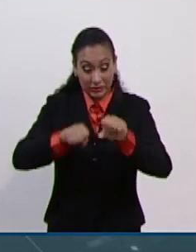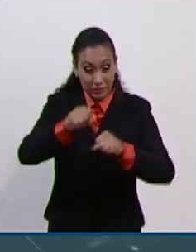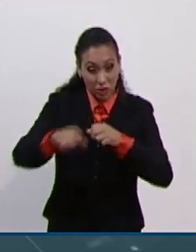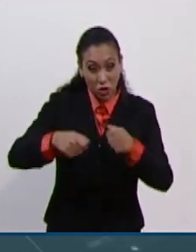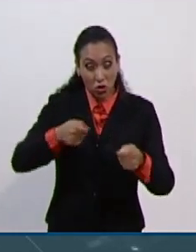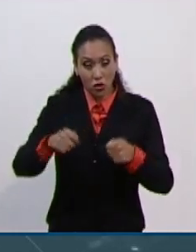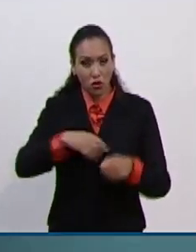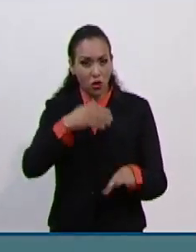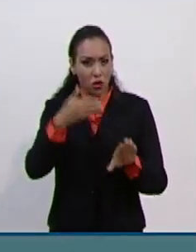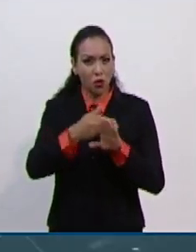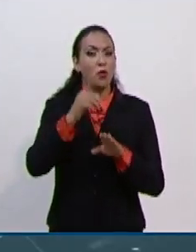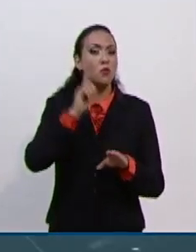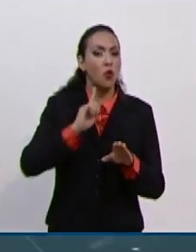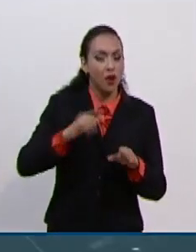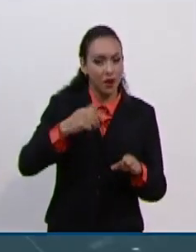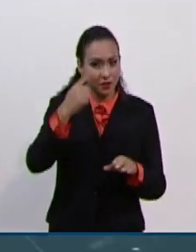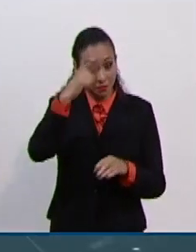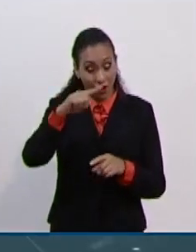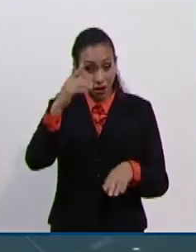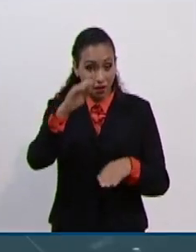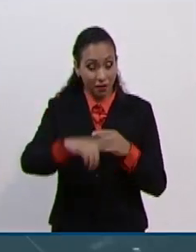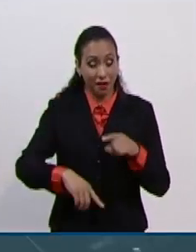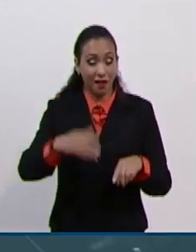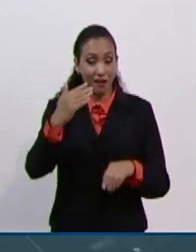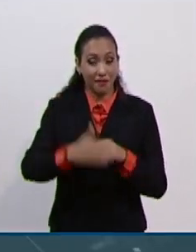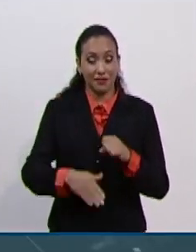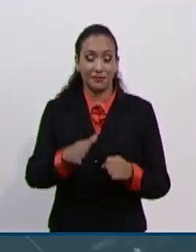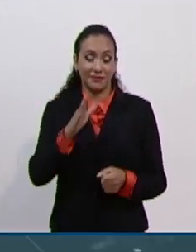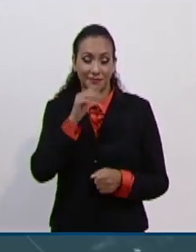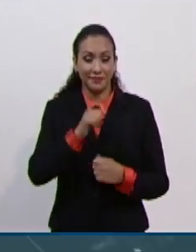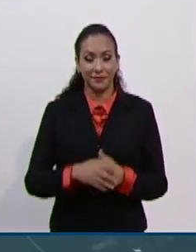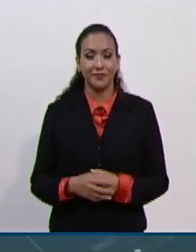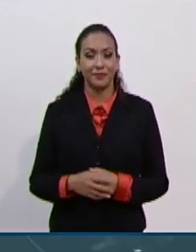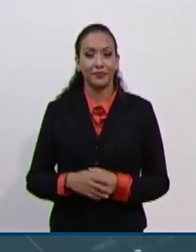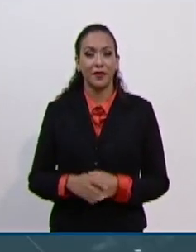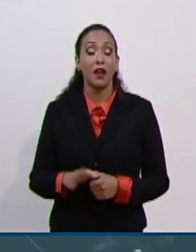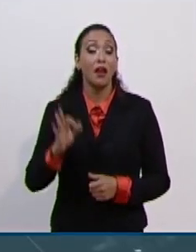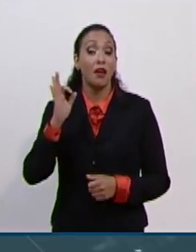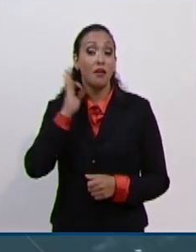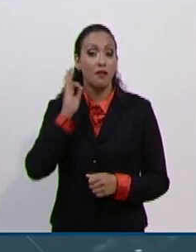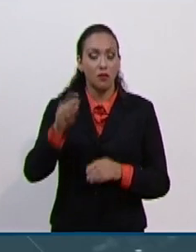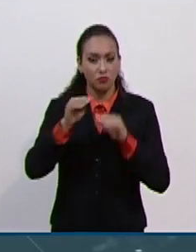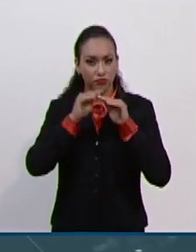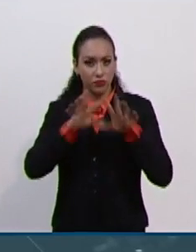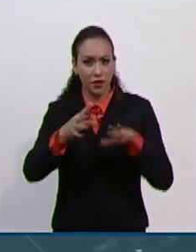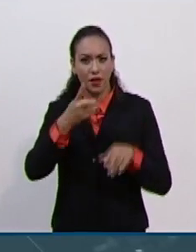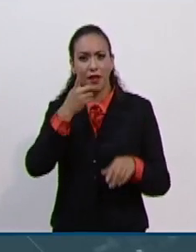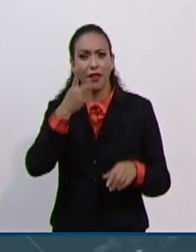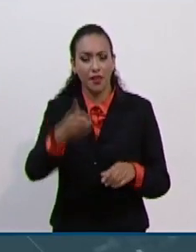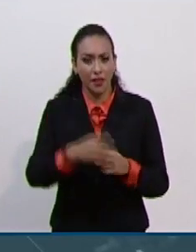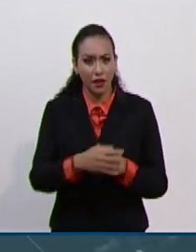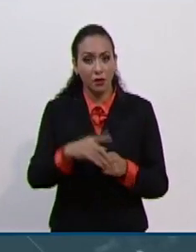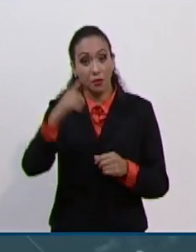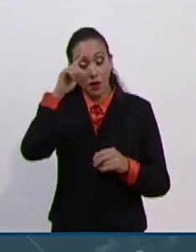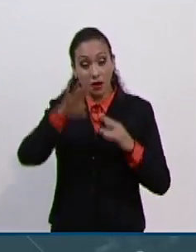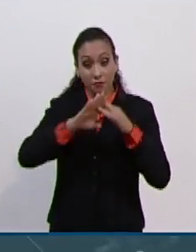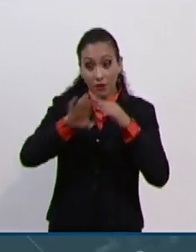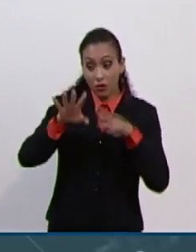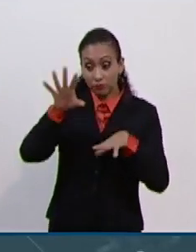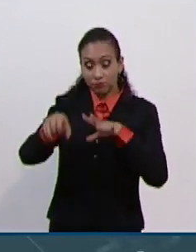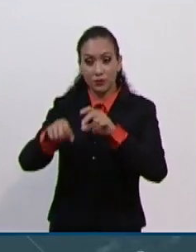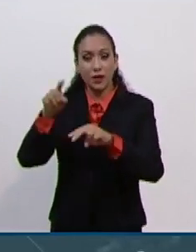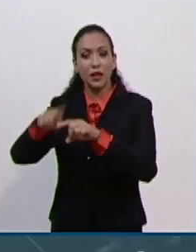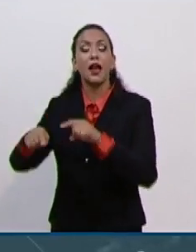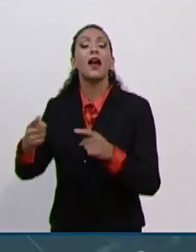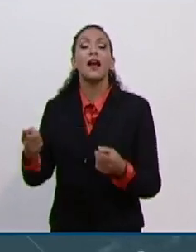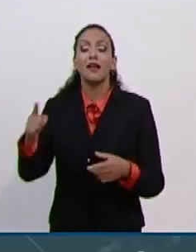las mujeres. La Defensoría Pública Federal logró amparo para evitar el desalojo de migrantes instalados